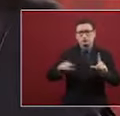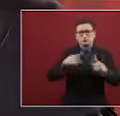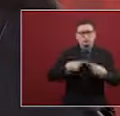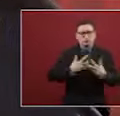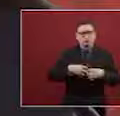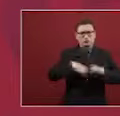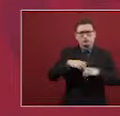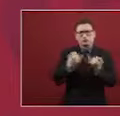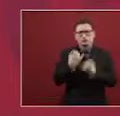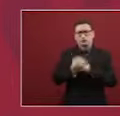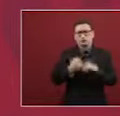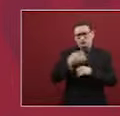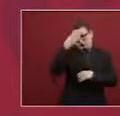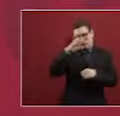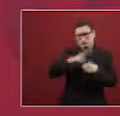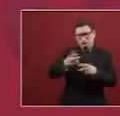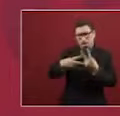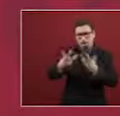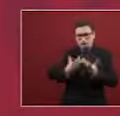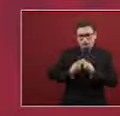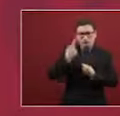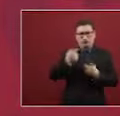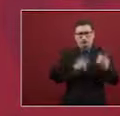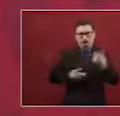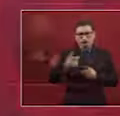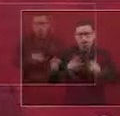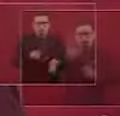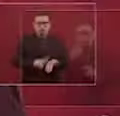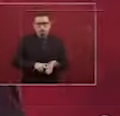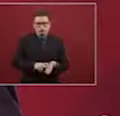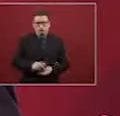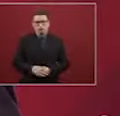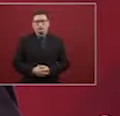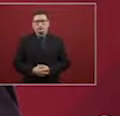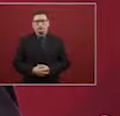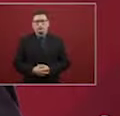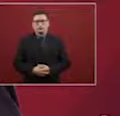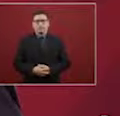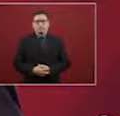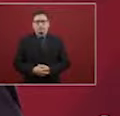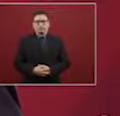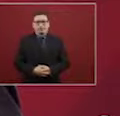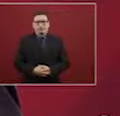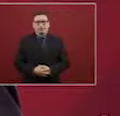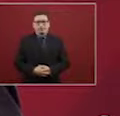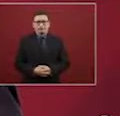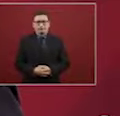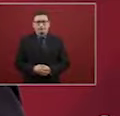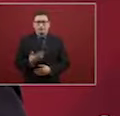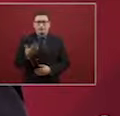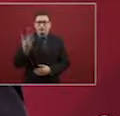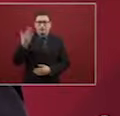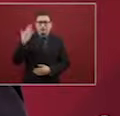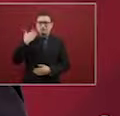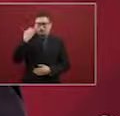extranjeros a acompañarnos a lograr esa meta. Detalló que este encuentro con los inversionistas es para que